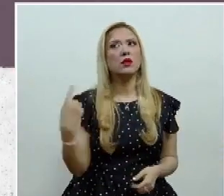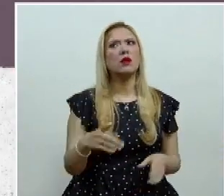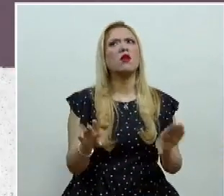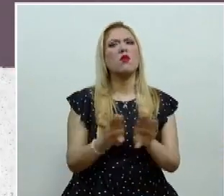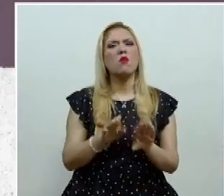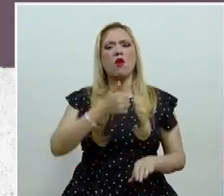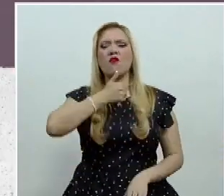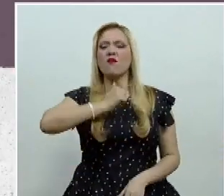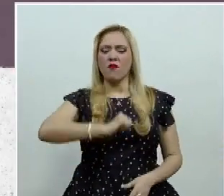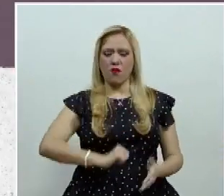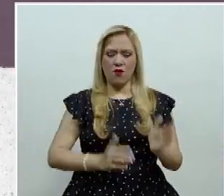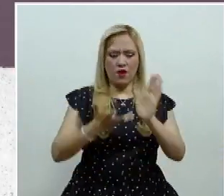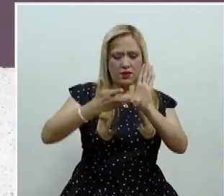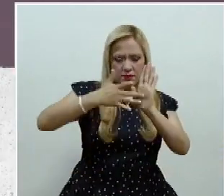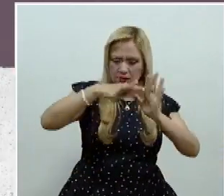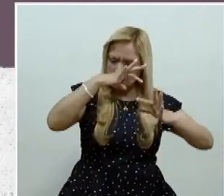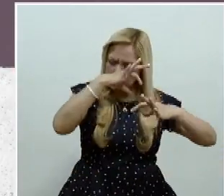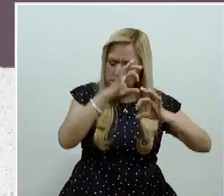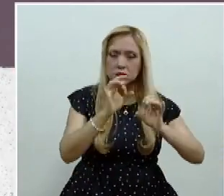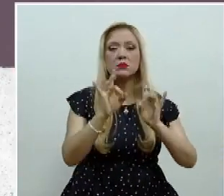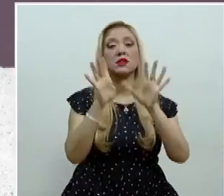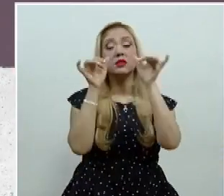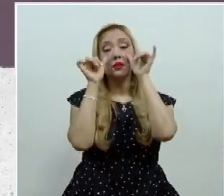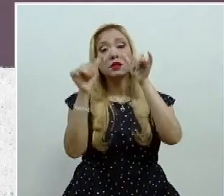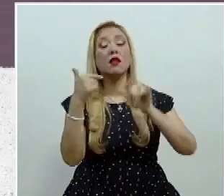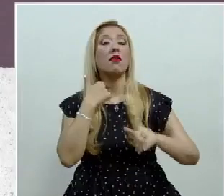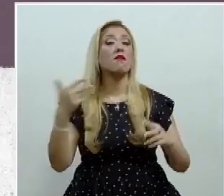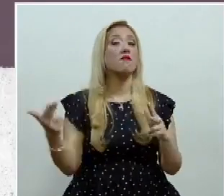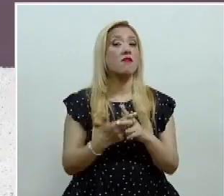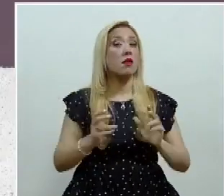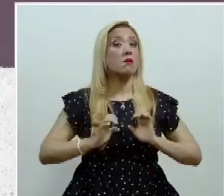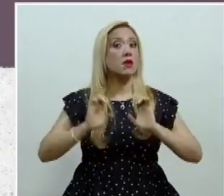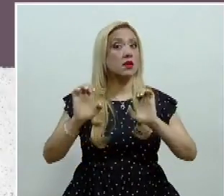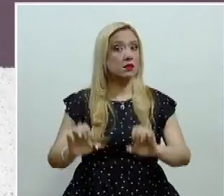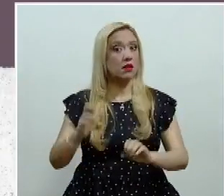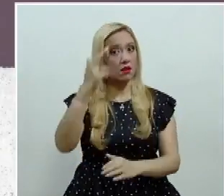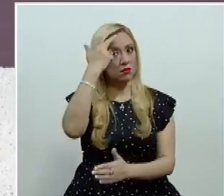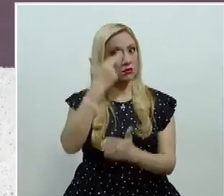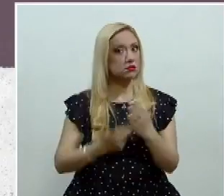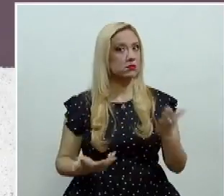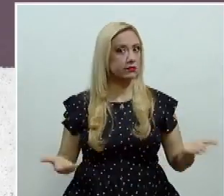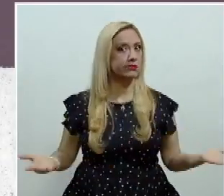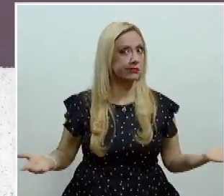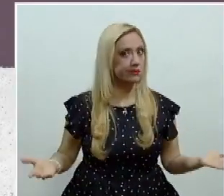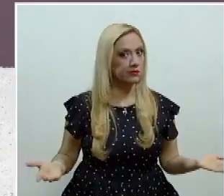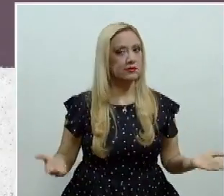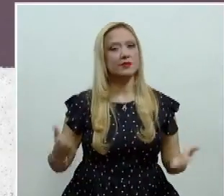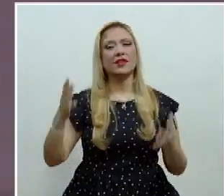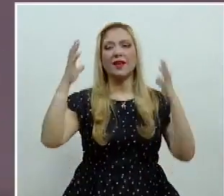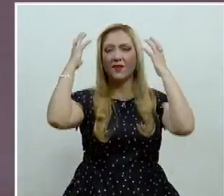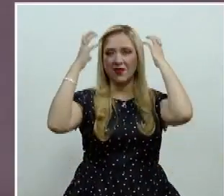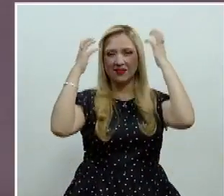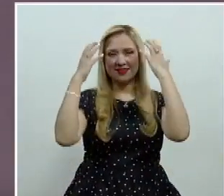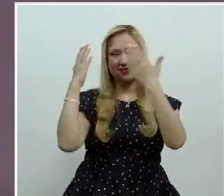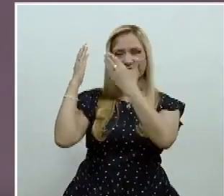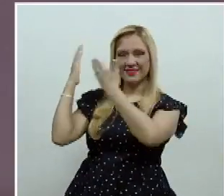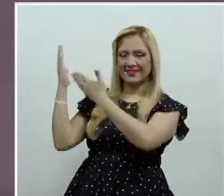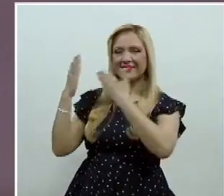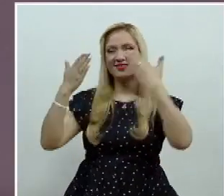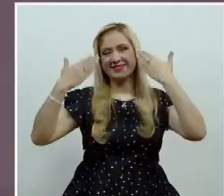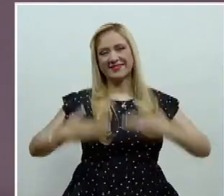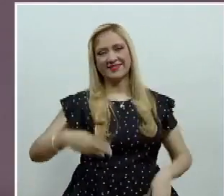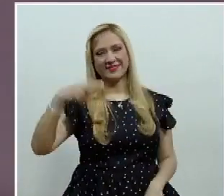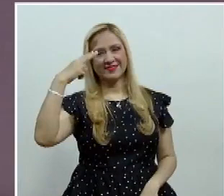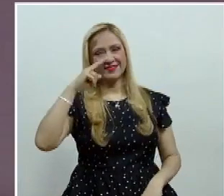forenses para la atención a violencias feminicidas. Soy Verónica González y les voy a presentar a nuestras invitadas de hoy.